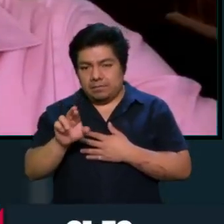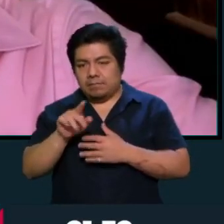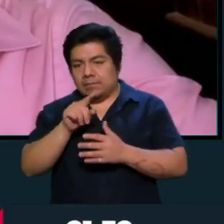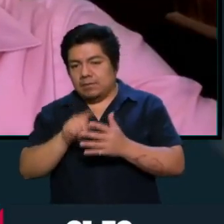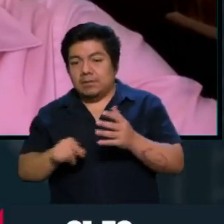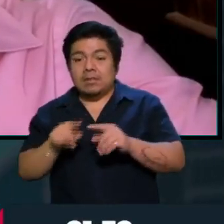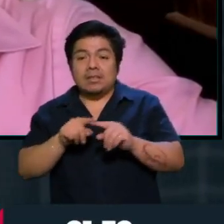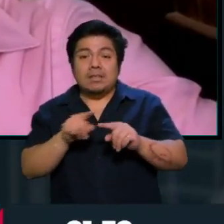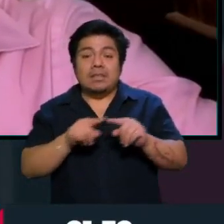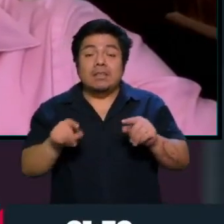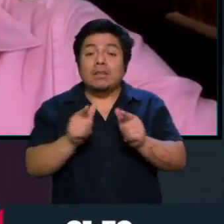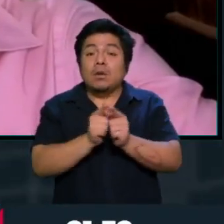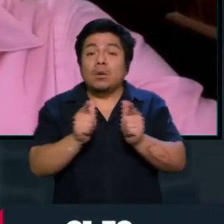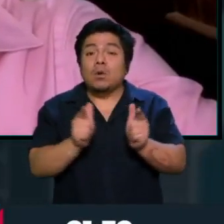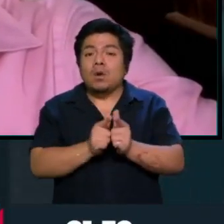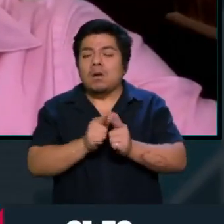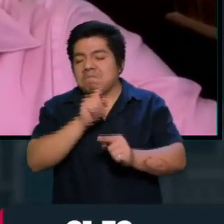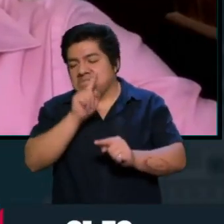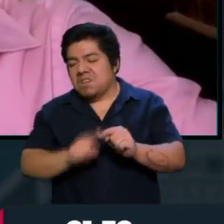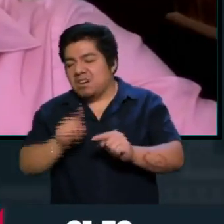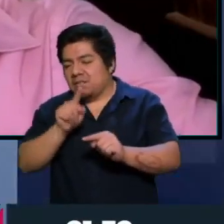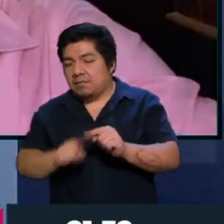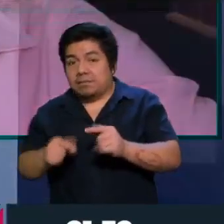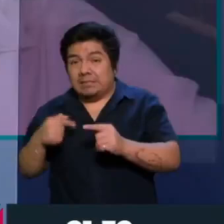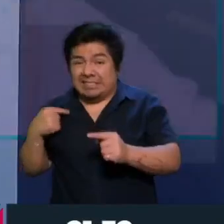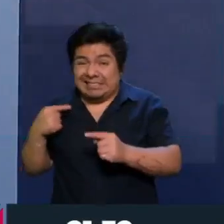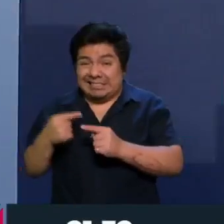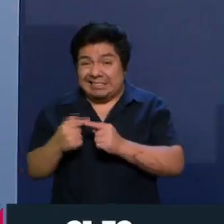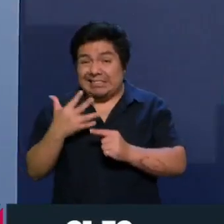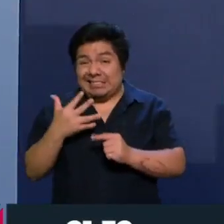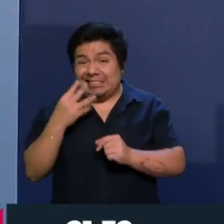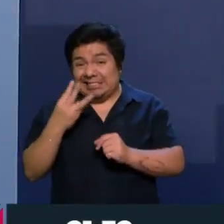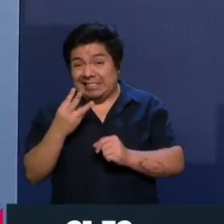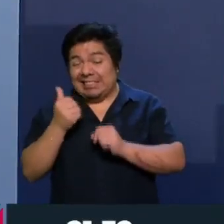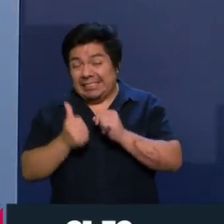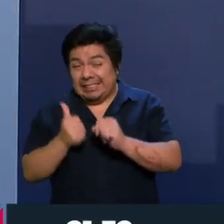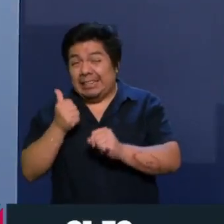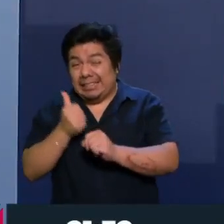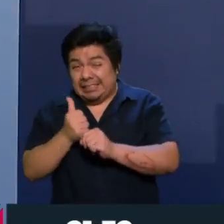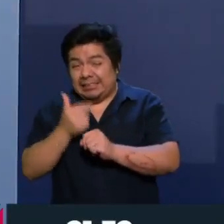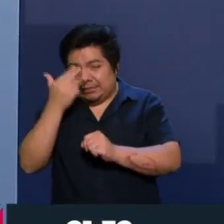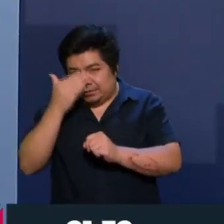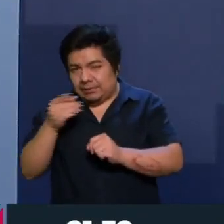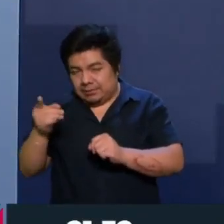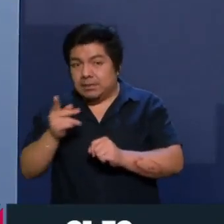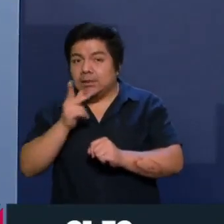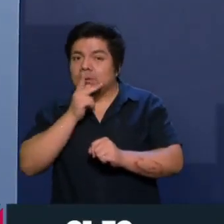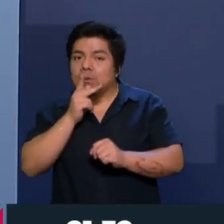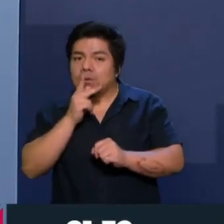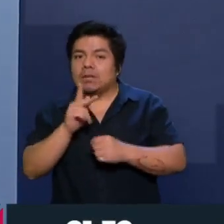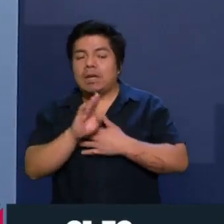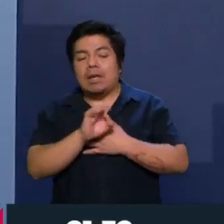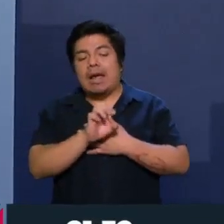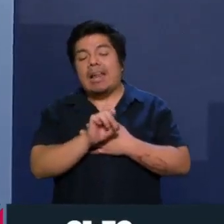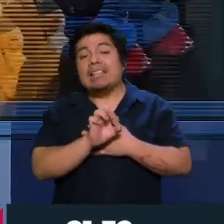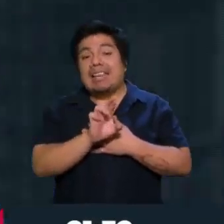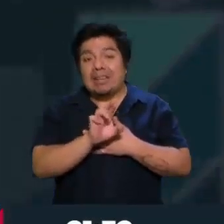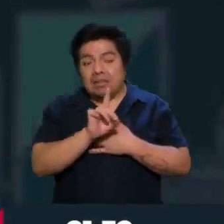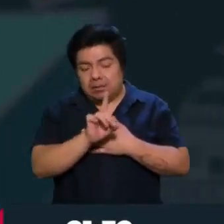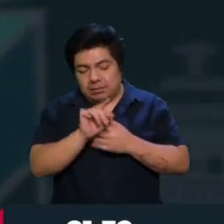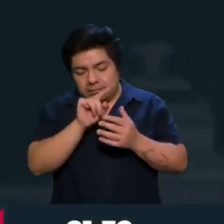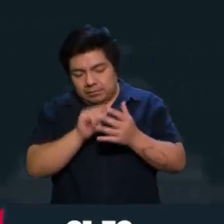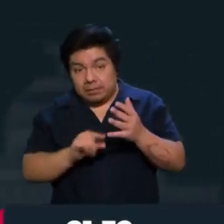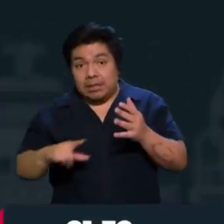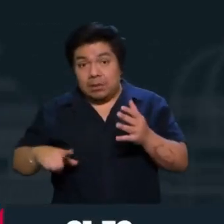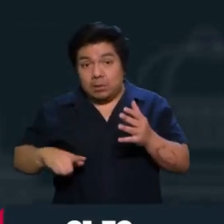de grupos rebeldes, la cual puso fin a un régimen de 53 años, pues hay que recordar que el padre de Bashar al-Assad, Hafez al-Assad,